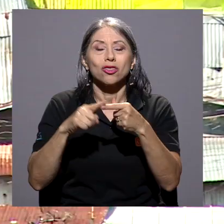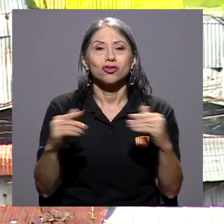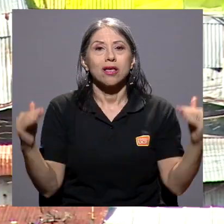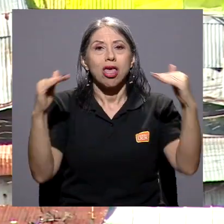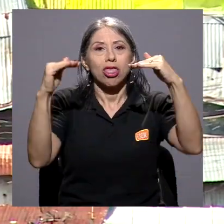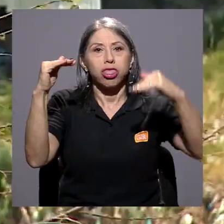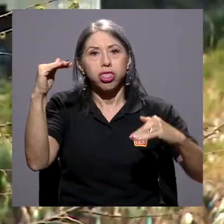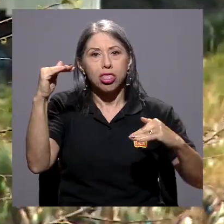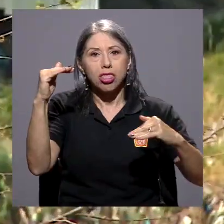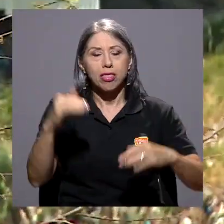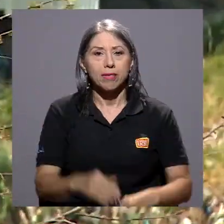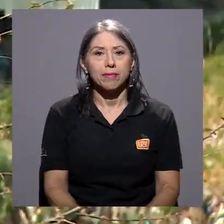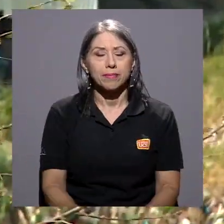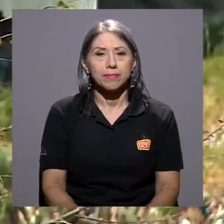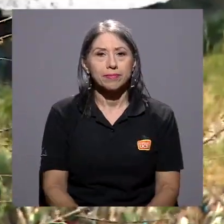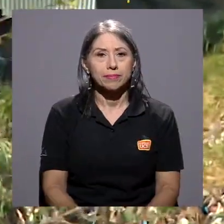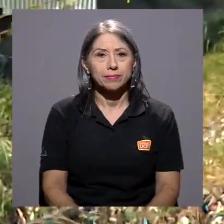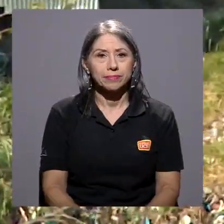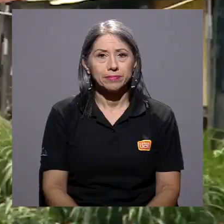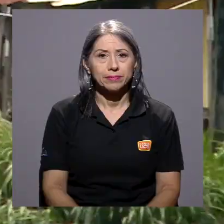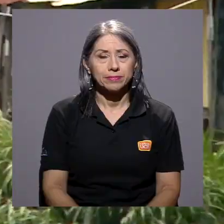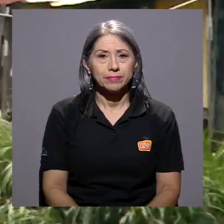estas brechas.